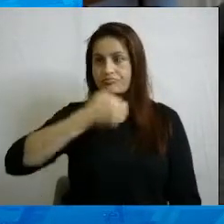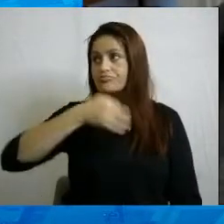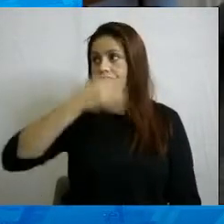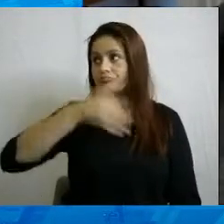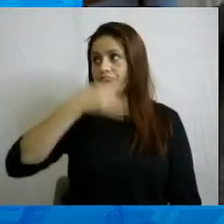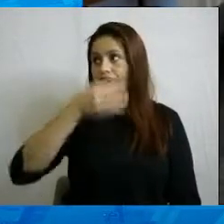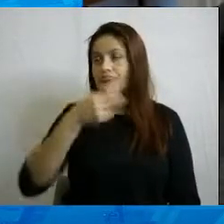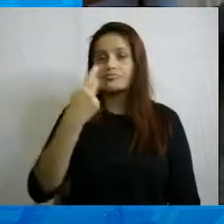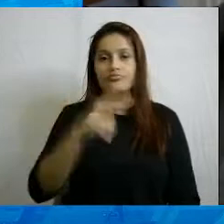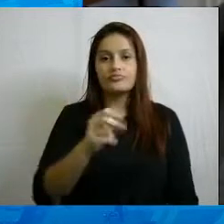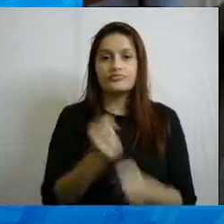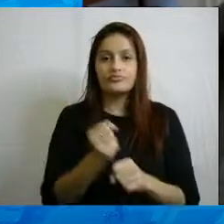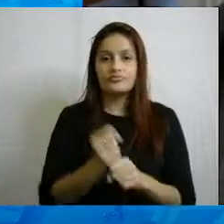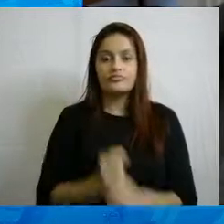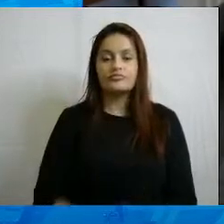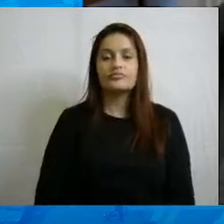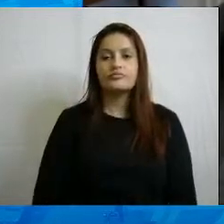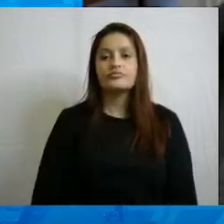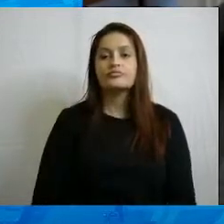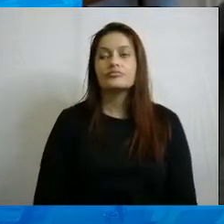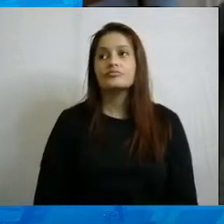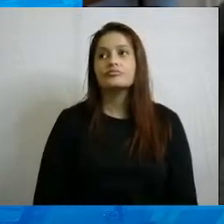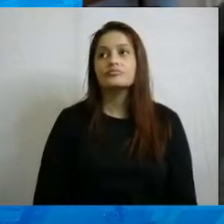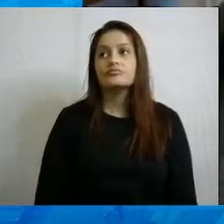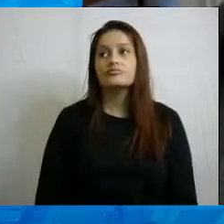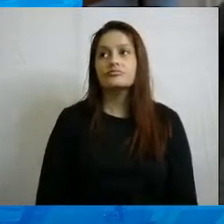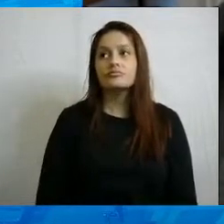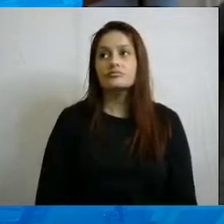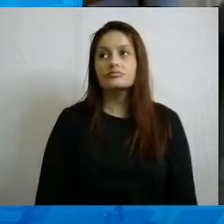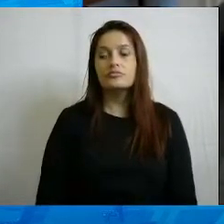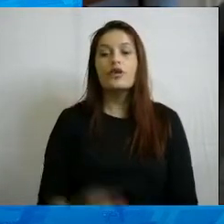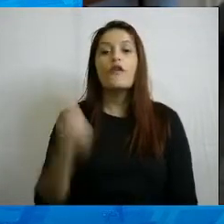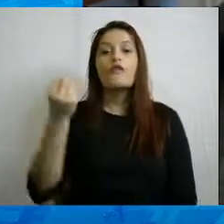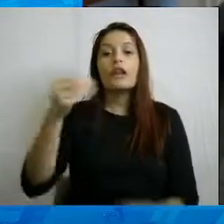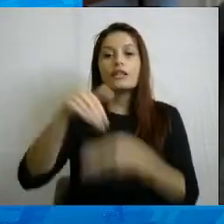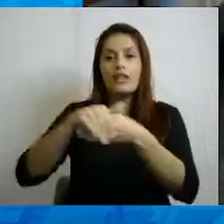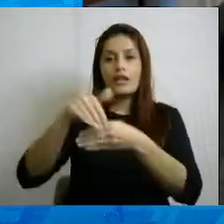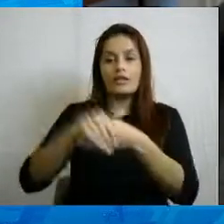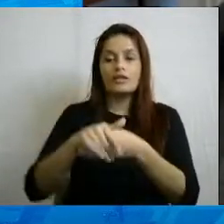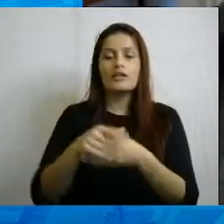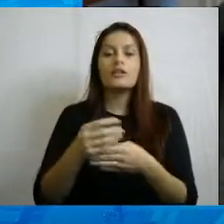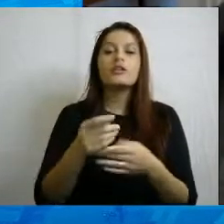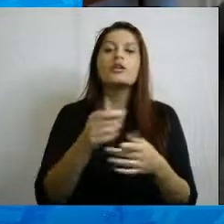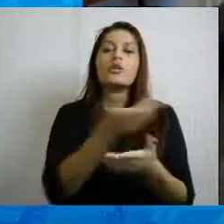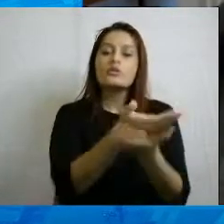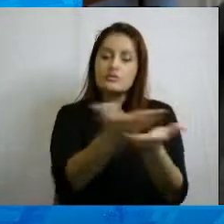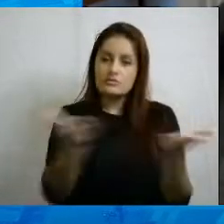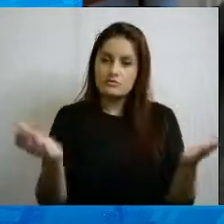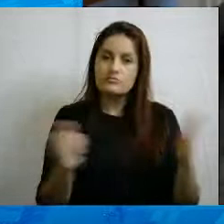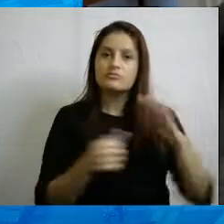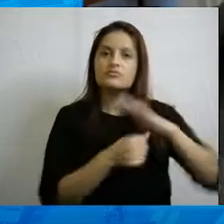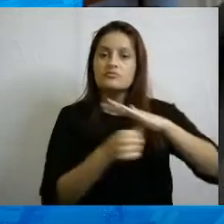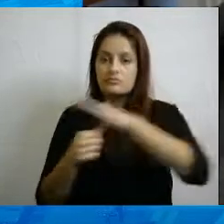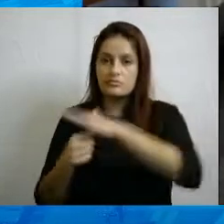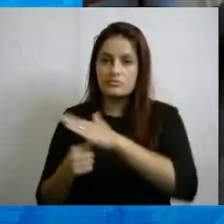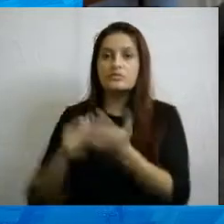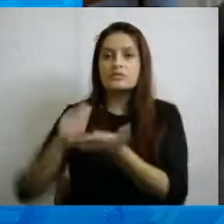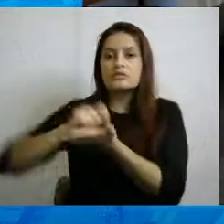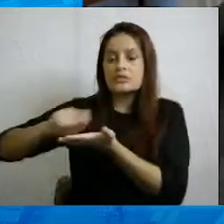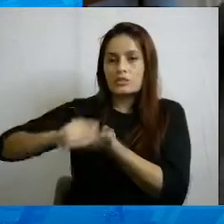del informe. Sí. Muy buenas tardes, señorita alcaldesa, señores concejales, señor secretario